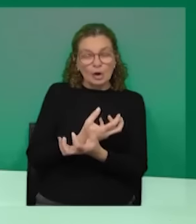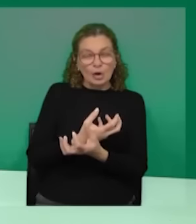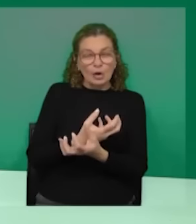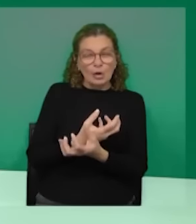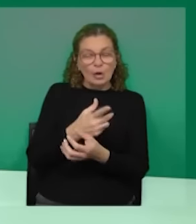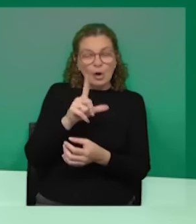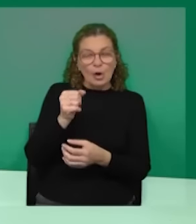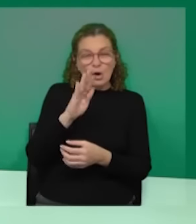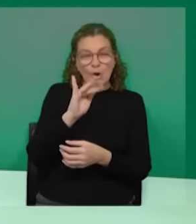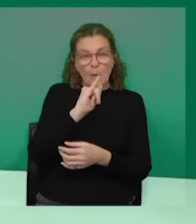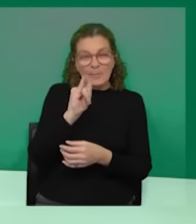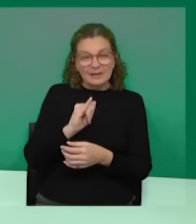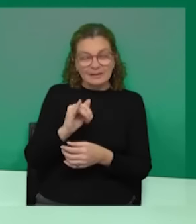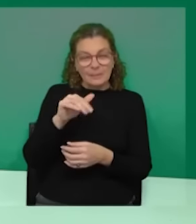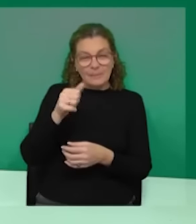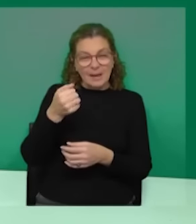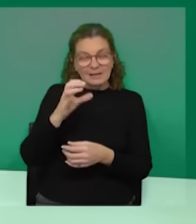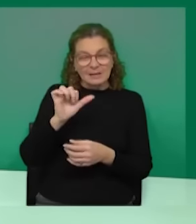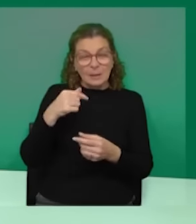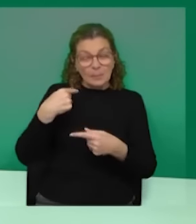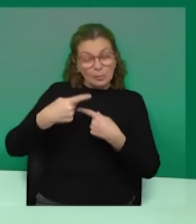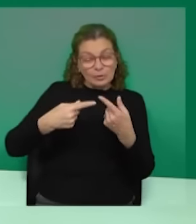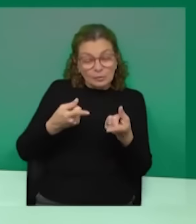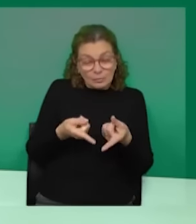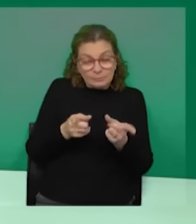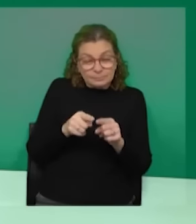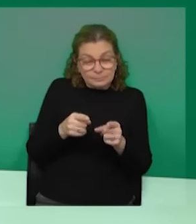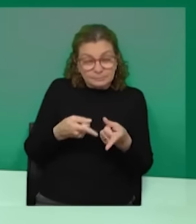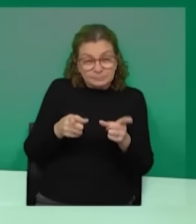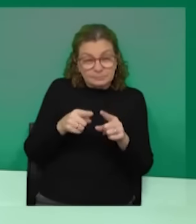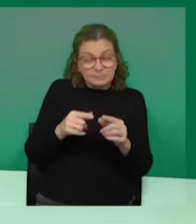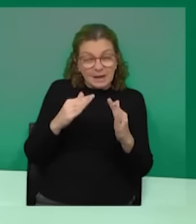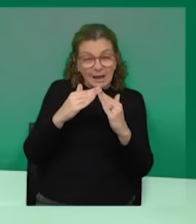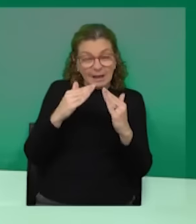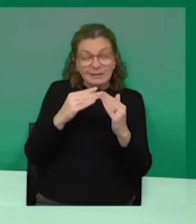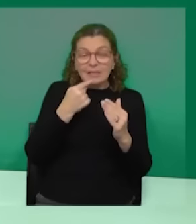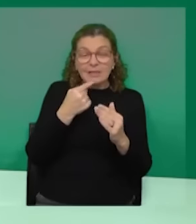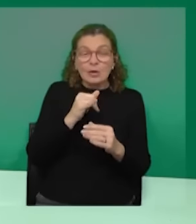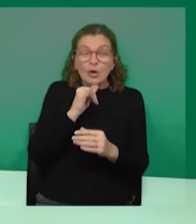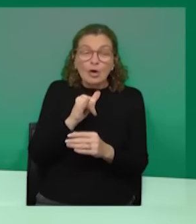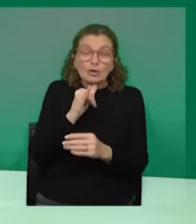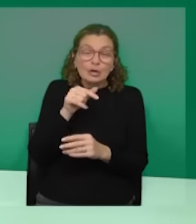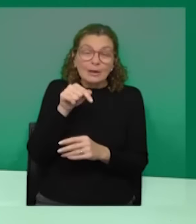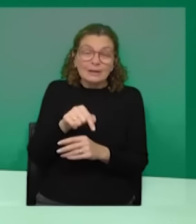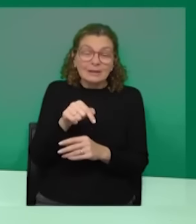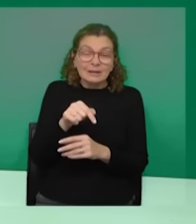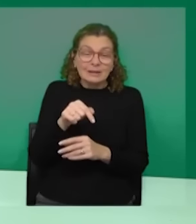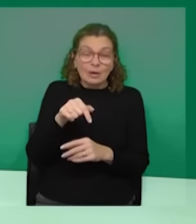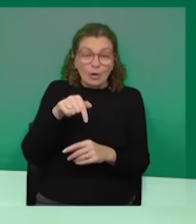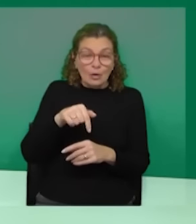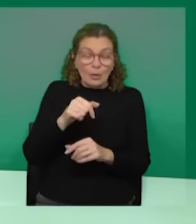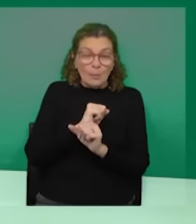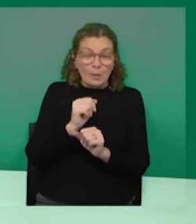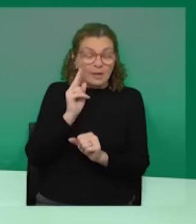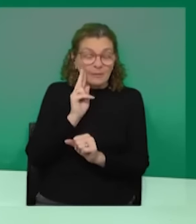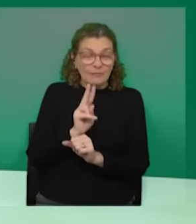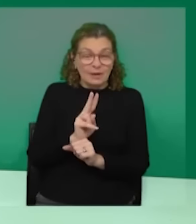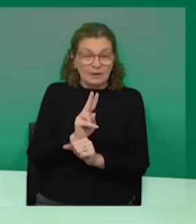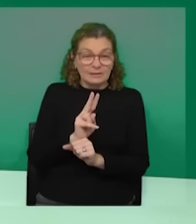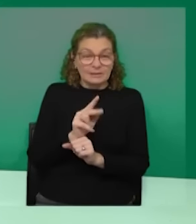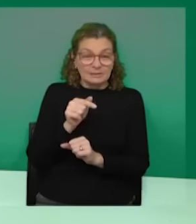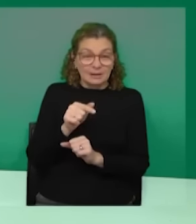José López más participó del proceso de reconstrucción y describió algunas de las cosas que allí partir de hoy se pueden ver en